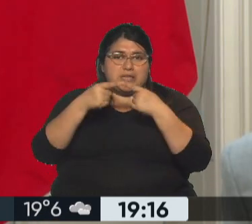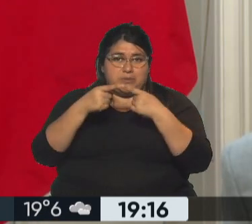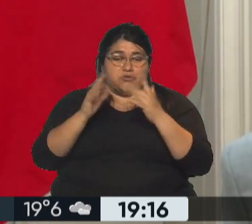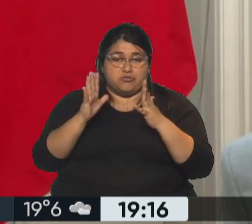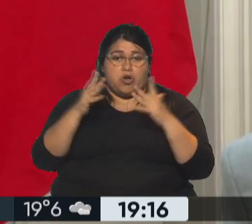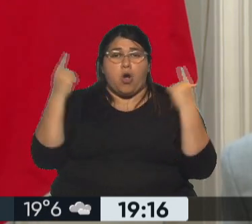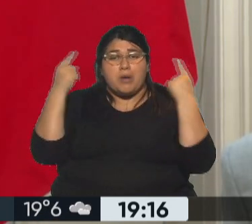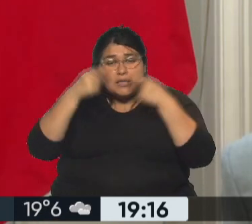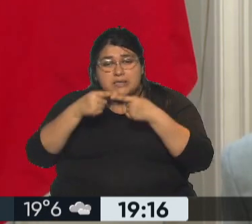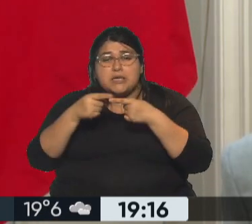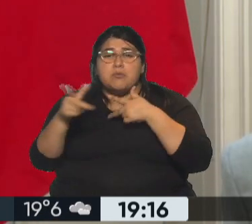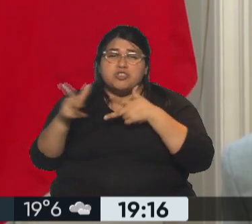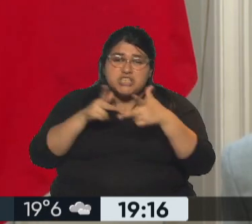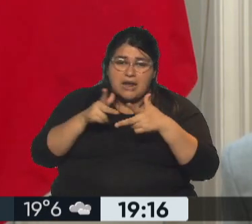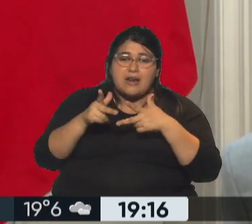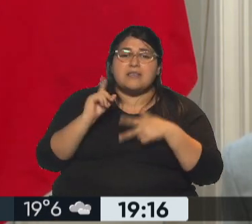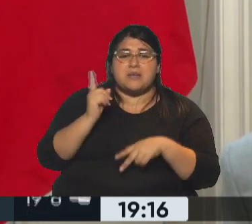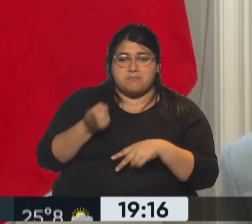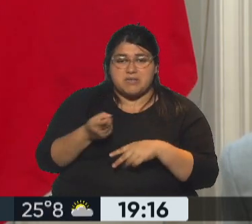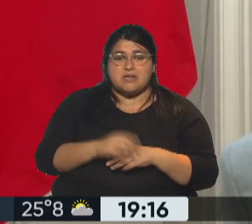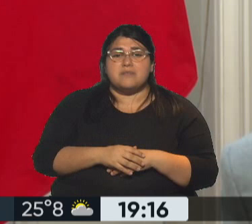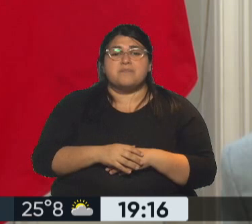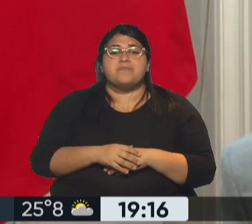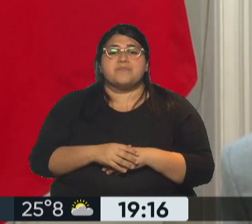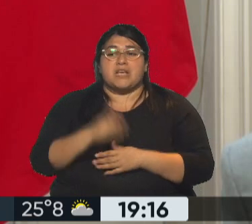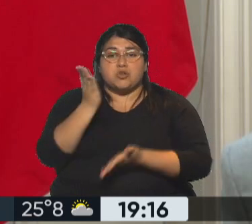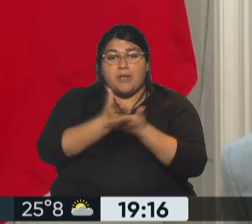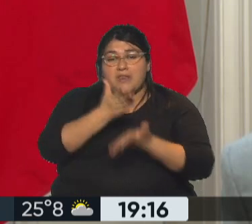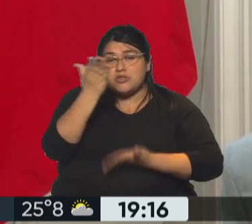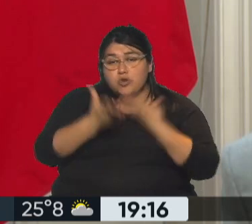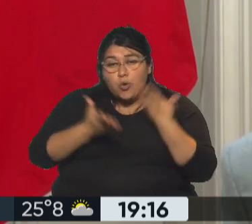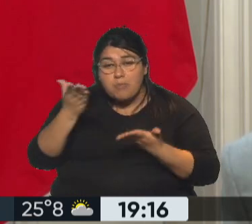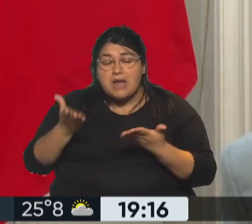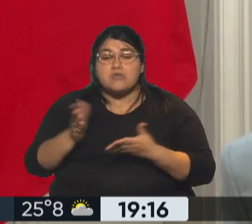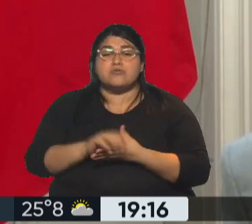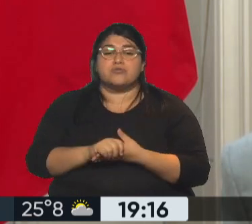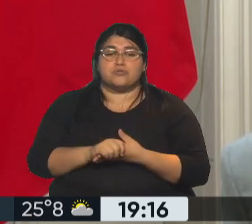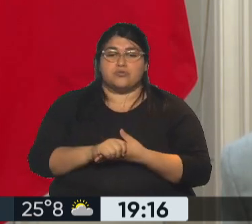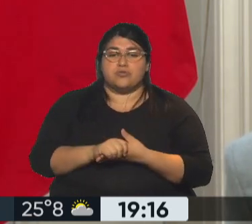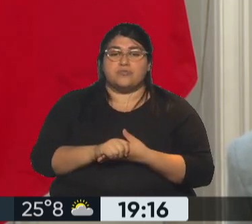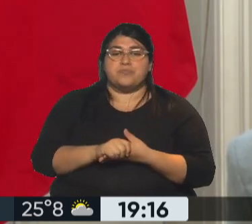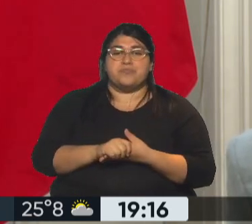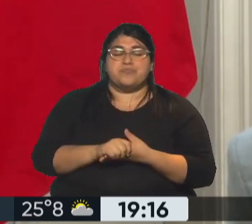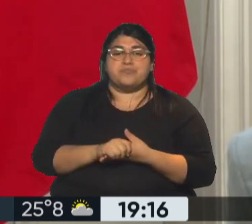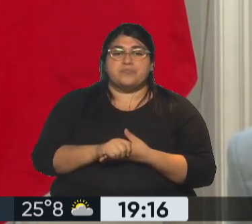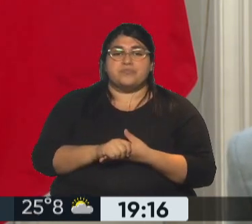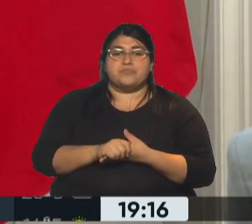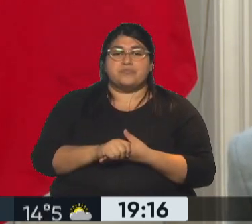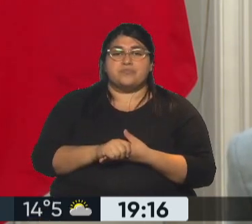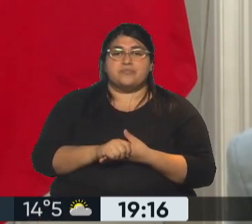Mis charlas con Michelle Bachelet, lo que el Alto Comisionado de Derechos Humanos de Naciones Unidas fue haciendo,